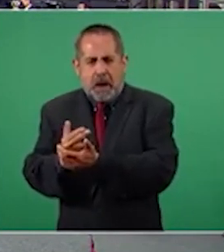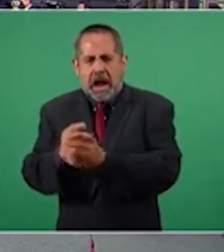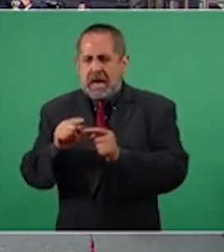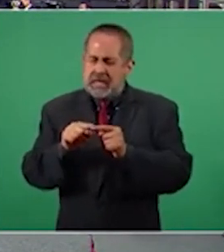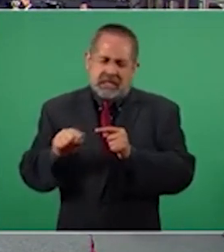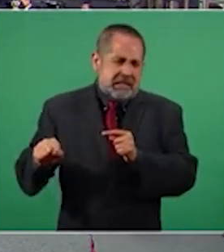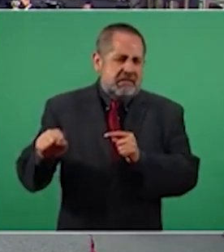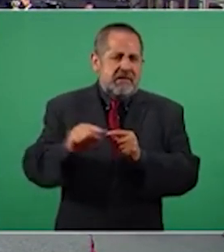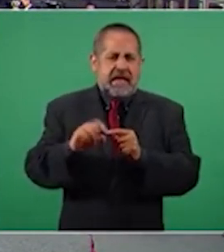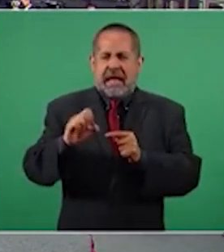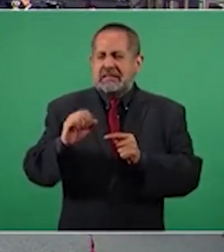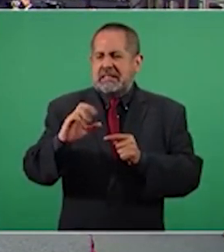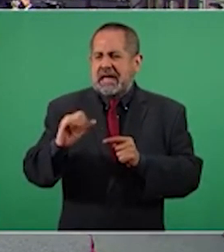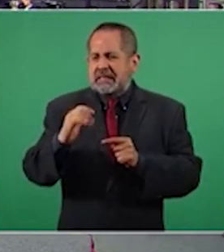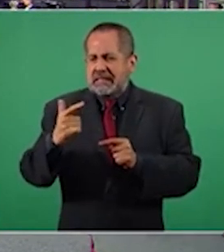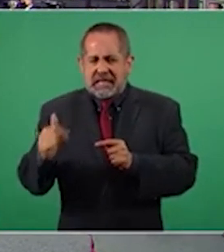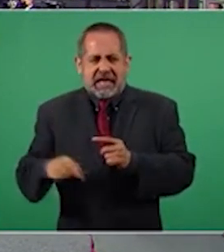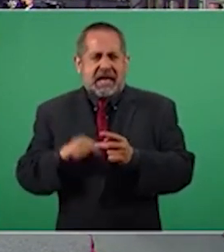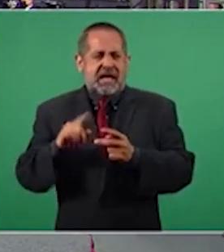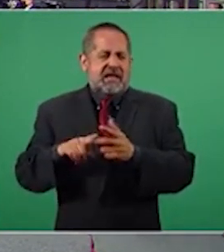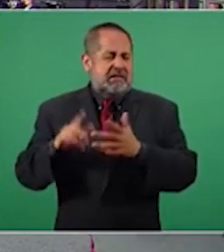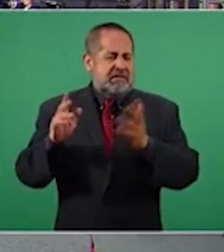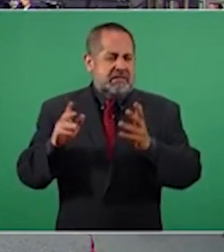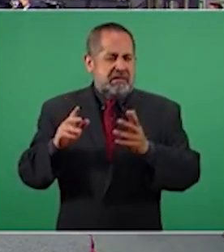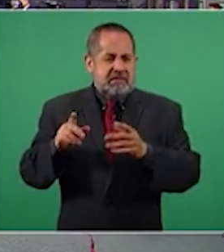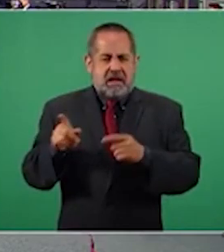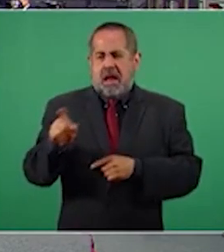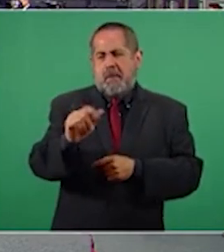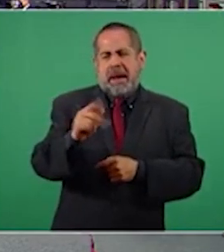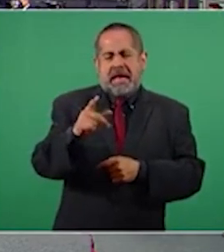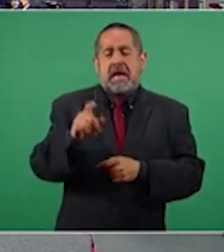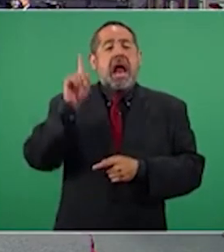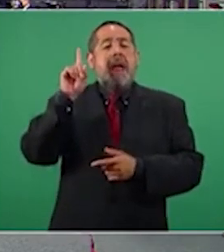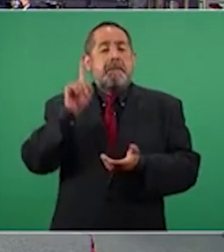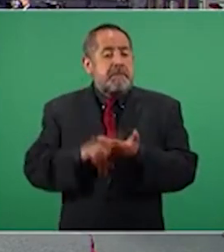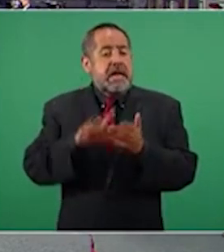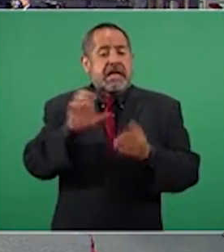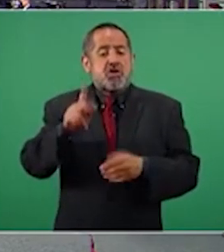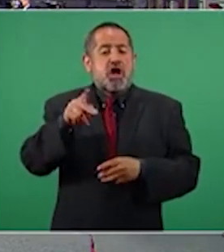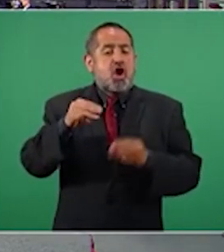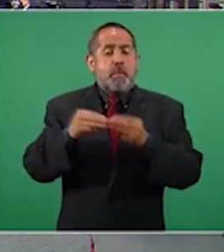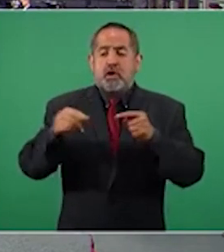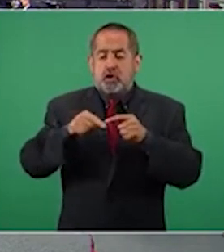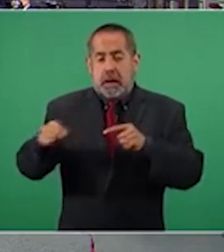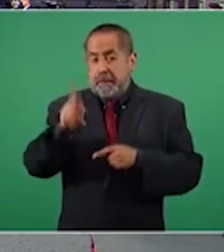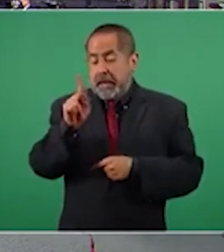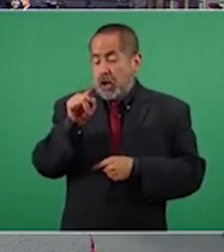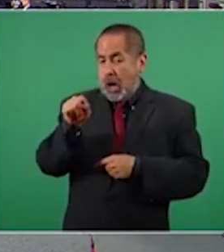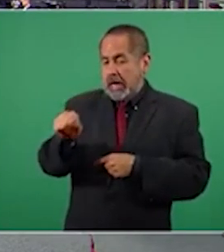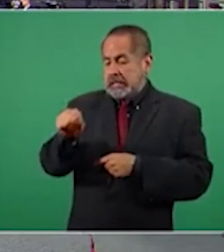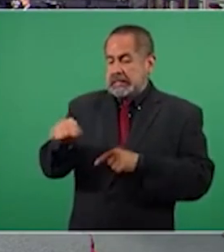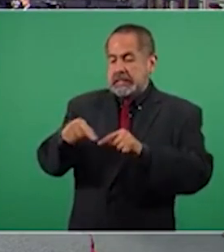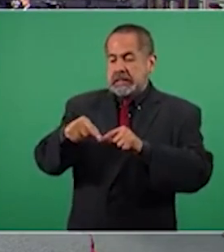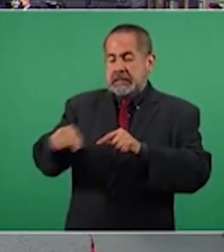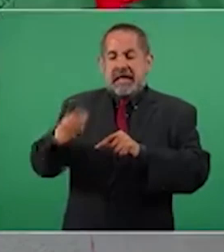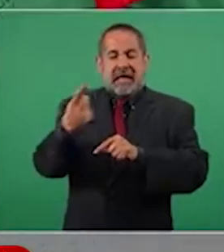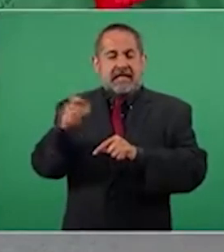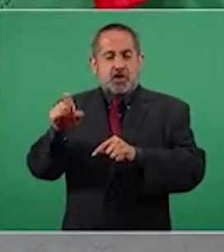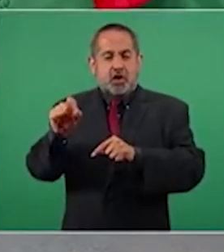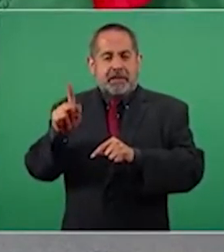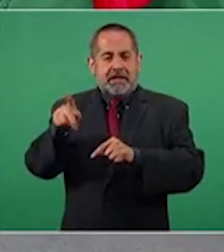Chetumal, Escárcega y de nuevo Palenque, son 1500 kilómetros, pero el tramo, que